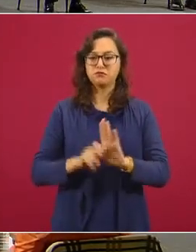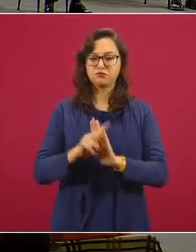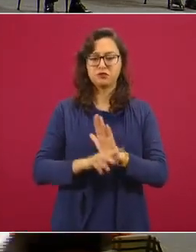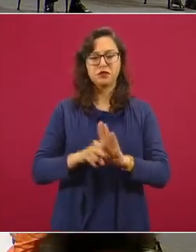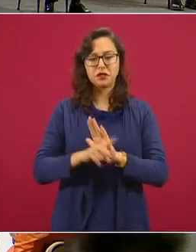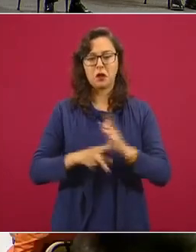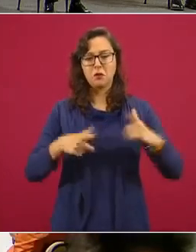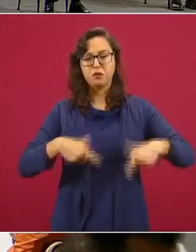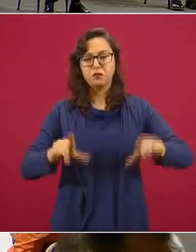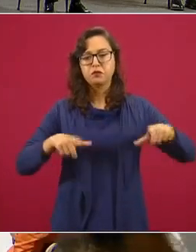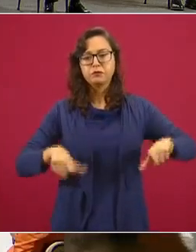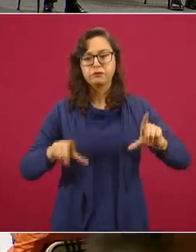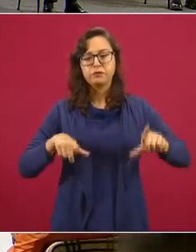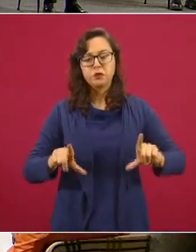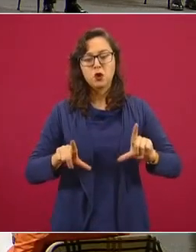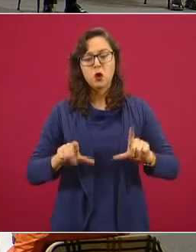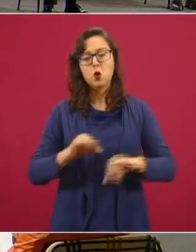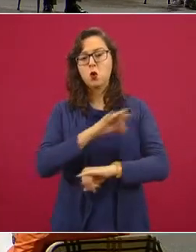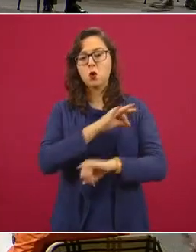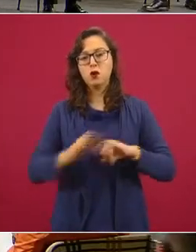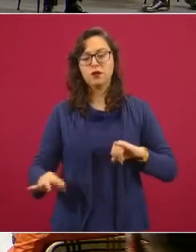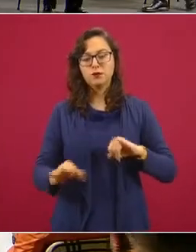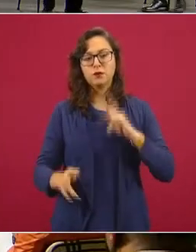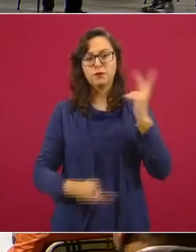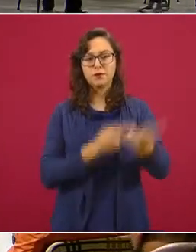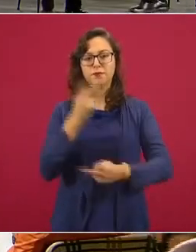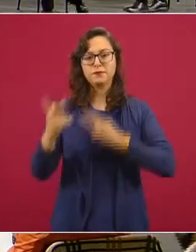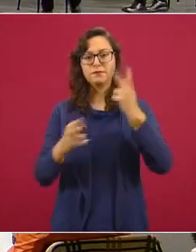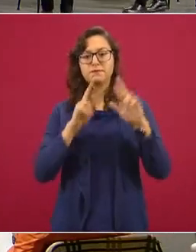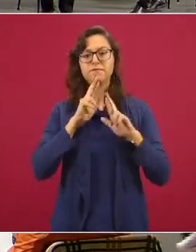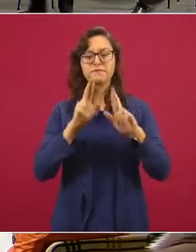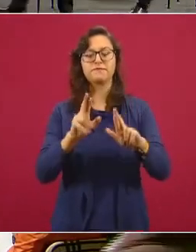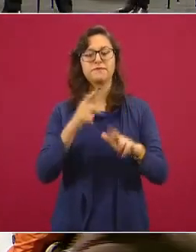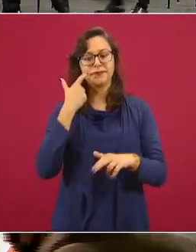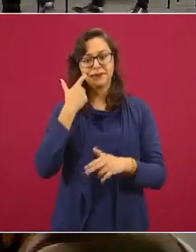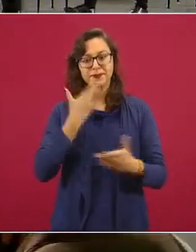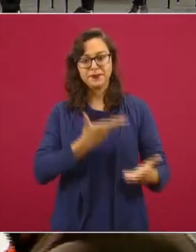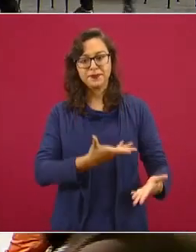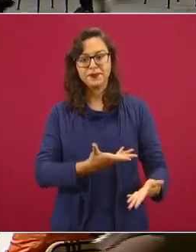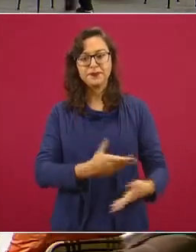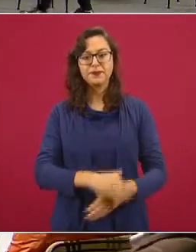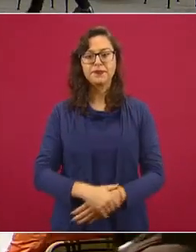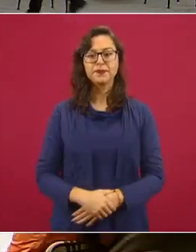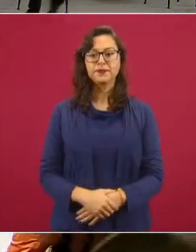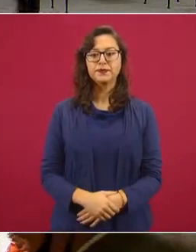las preguntas y respuestas. Pues vamos.